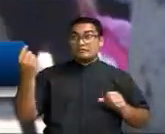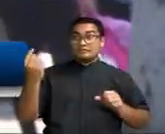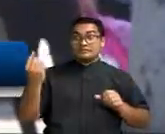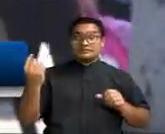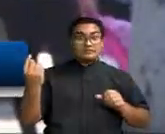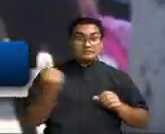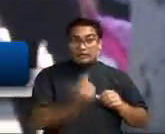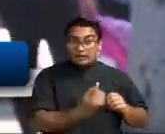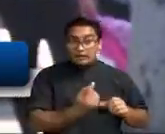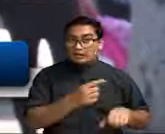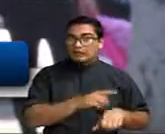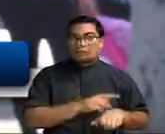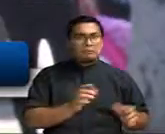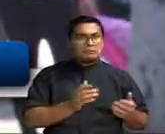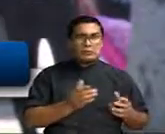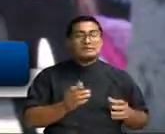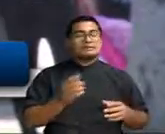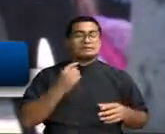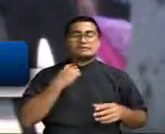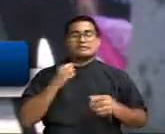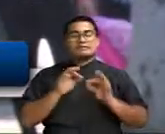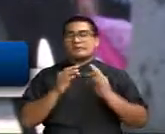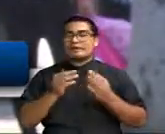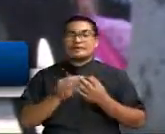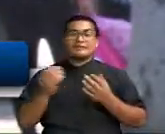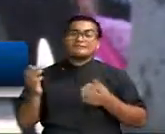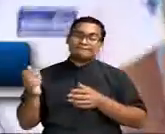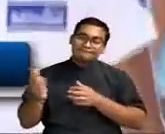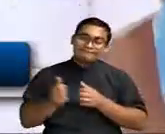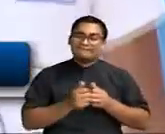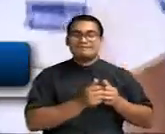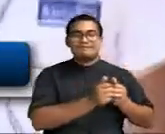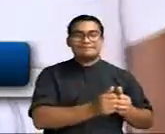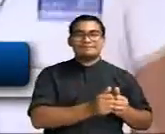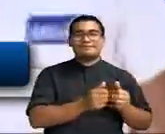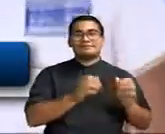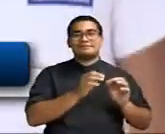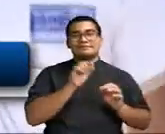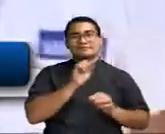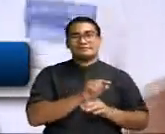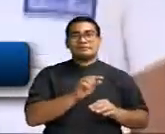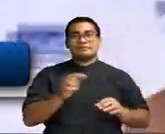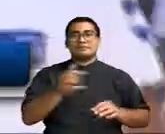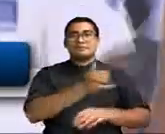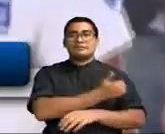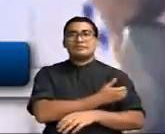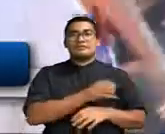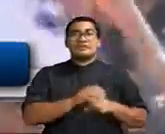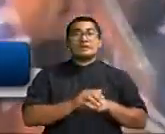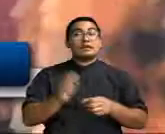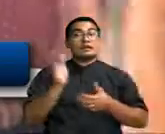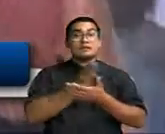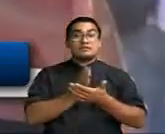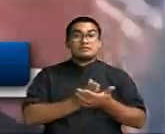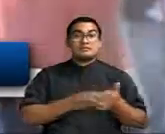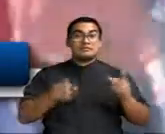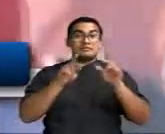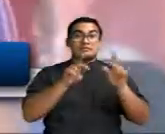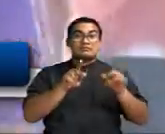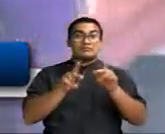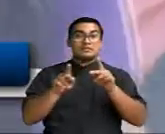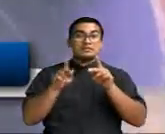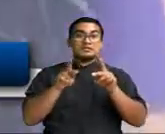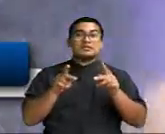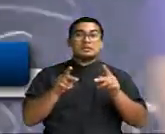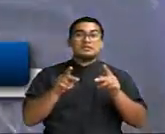acompañado. Depende de la red de apoyo social que tenga también, porque hay personas que tienen este trastorno y están abandonados,